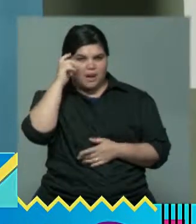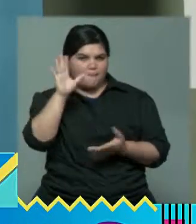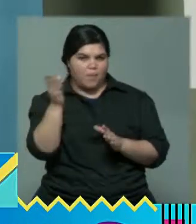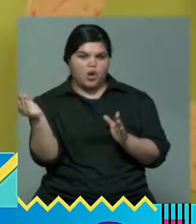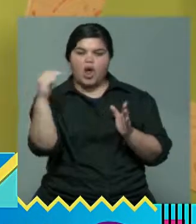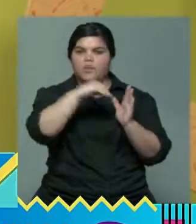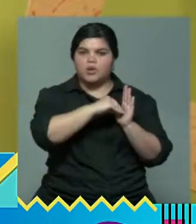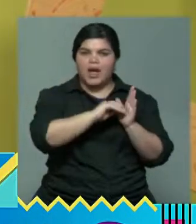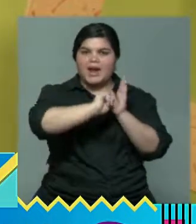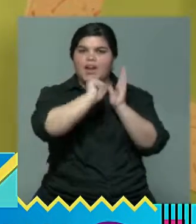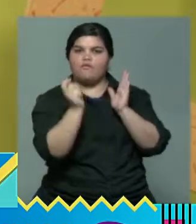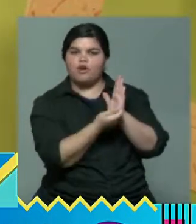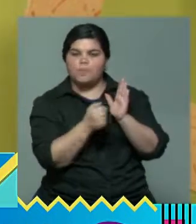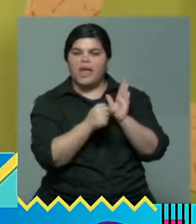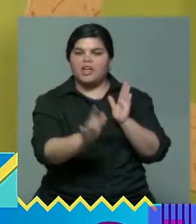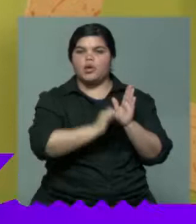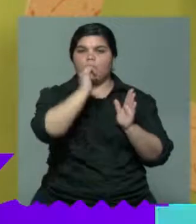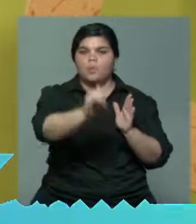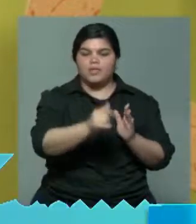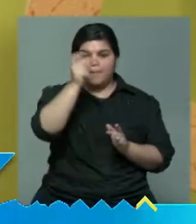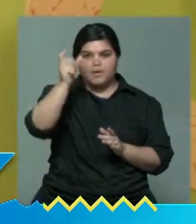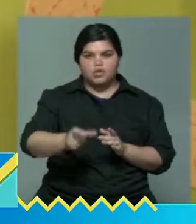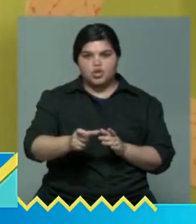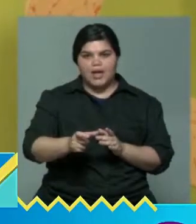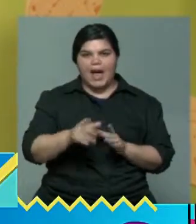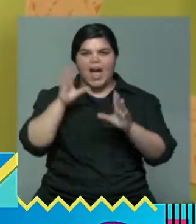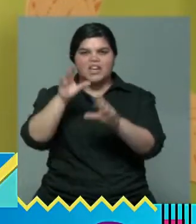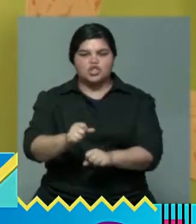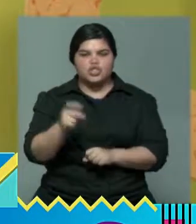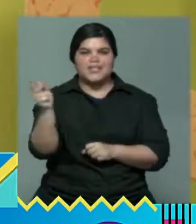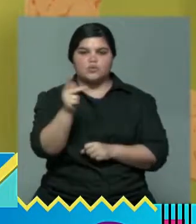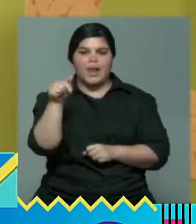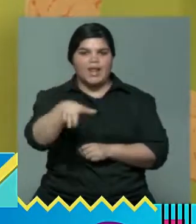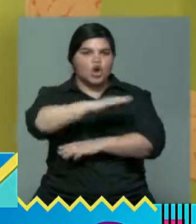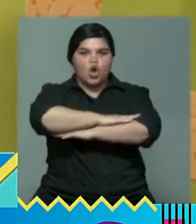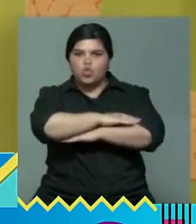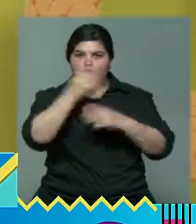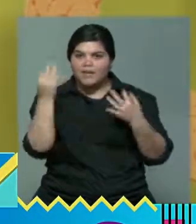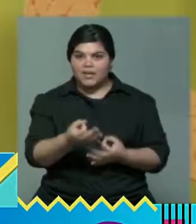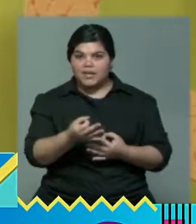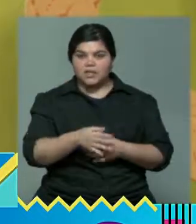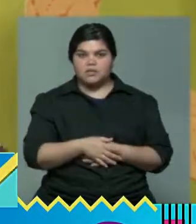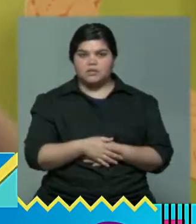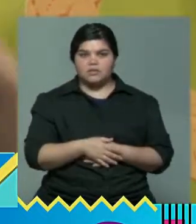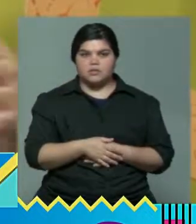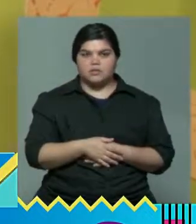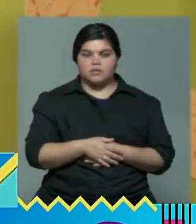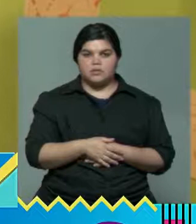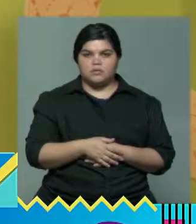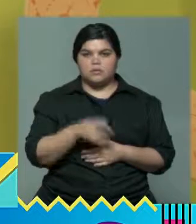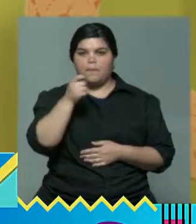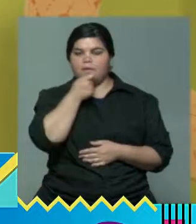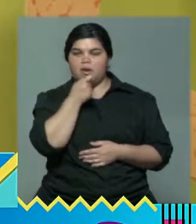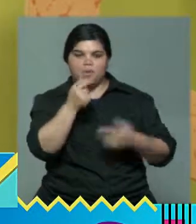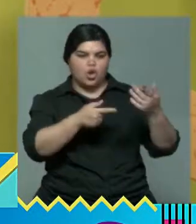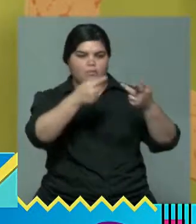Una reforma en donde dicen, mire, y obviamente el agresor sexual también tiene una buena conducta penitenciaria. Bien. Si yo le pasaba el tamiz de cualquier otra